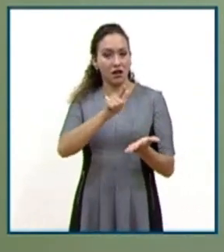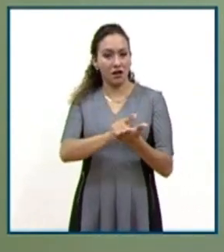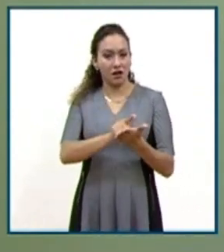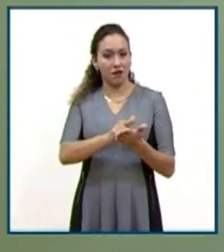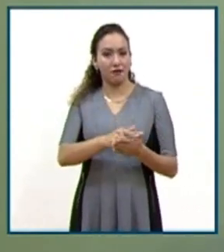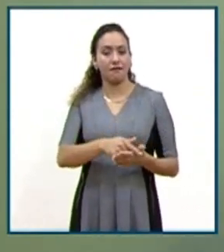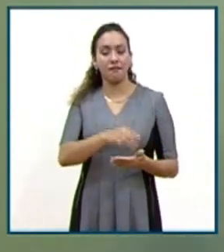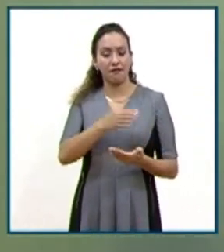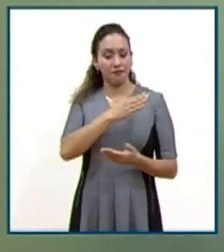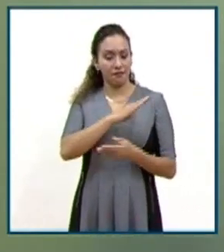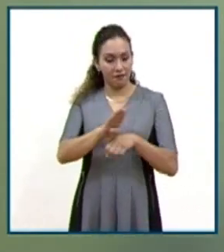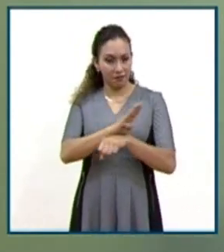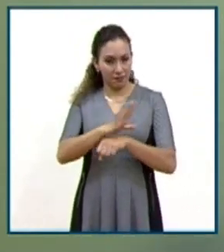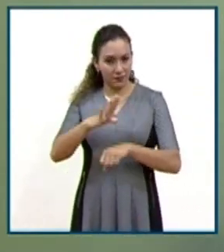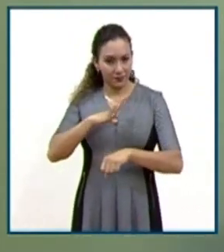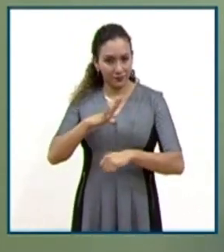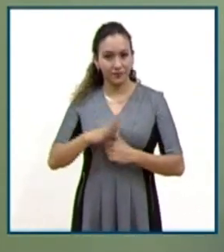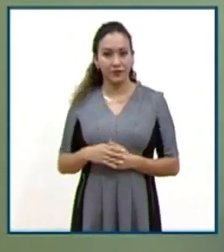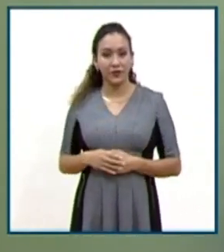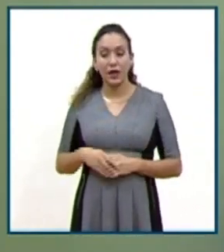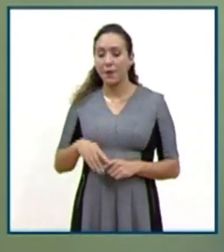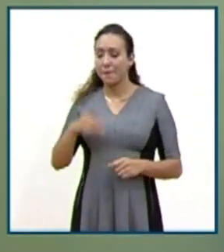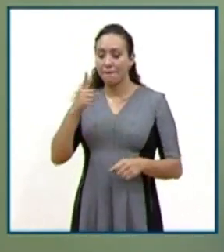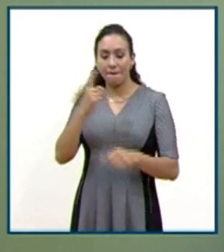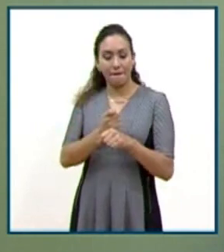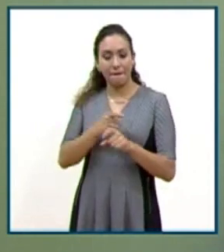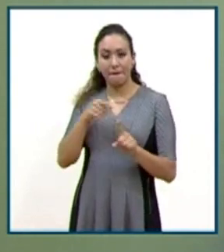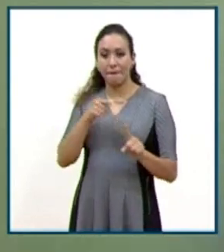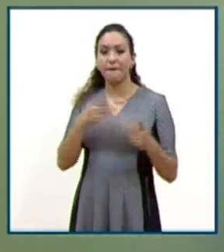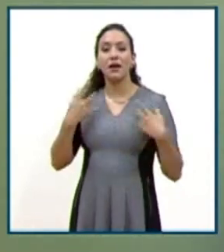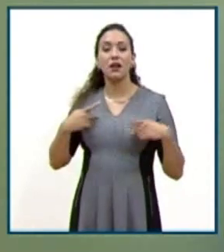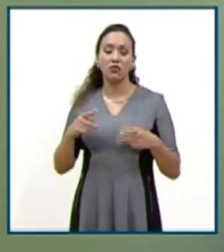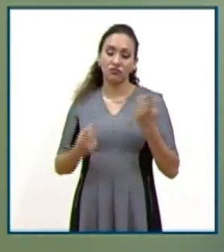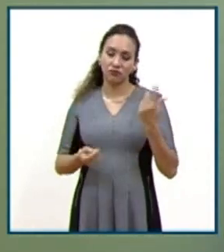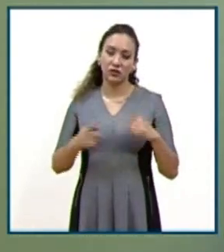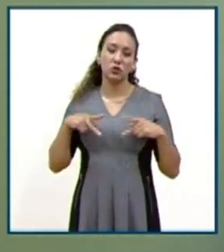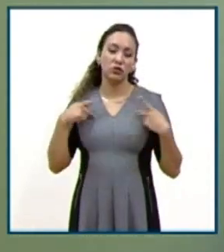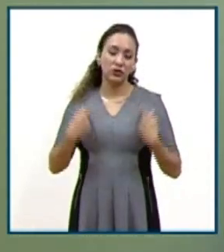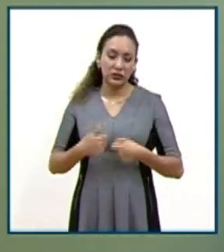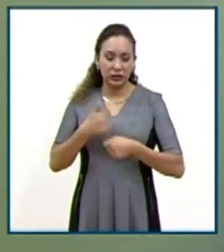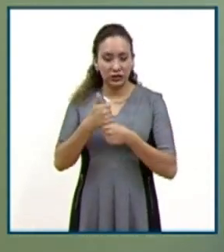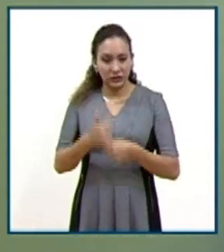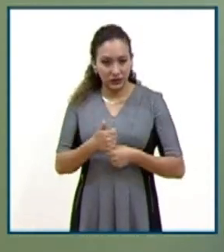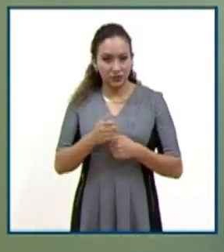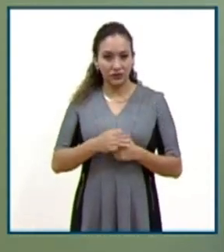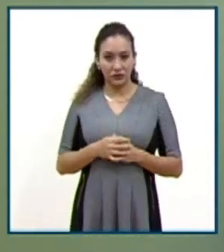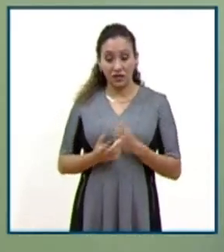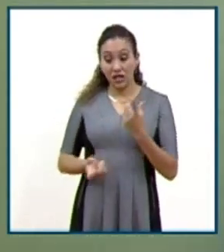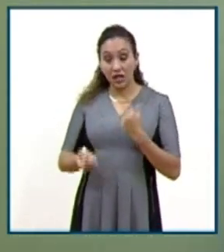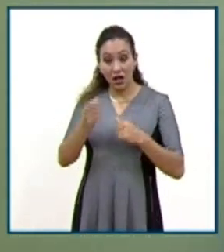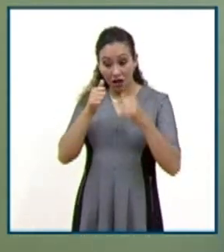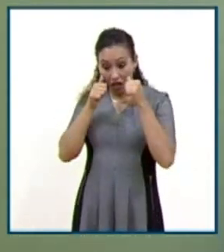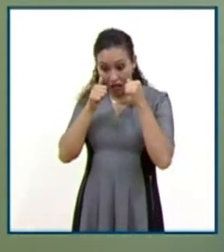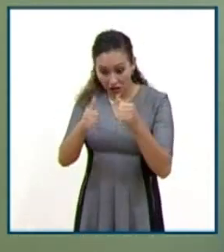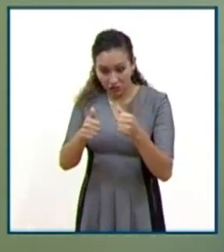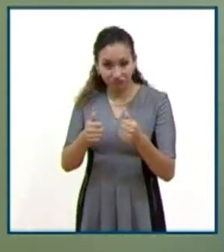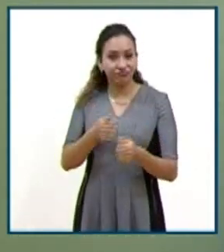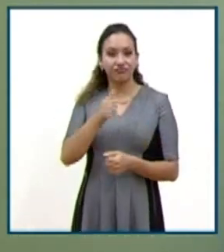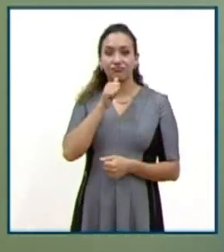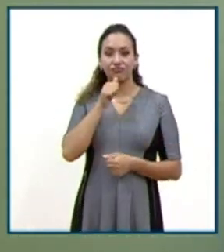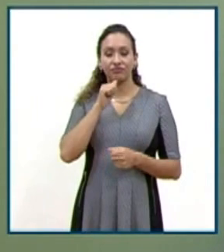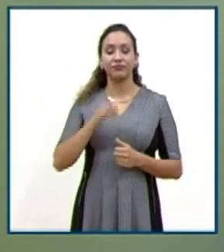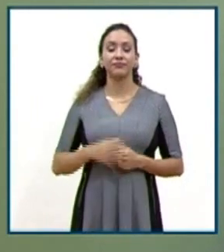y especialmente de las que se encuentran en situación de vulnerabilidad y cuyas voces no han sido